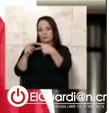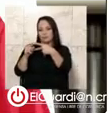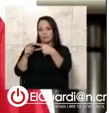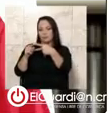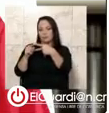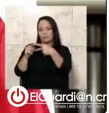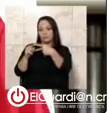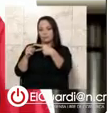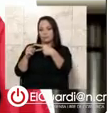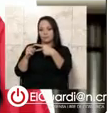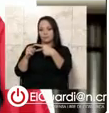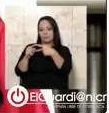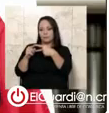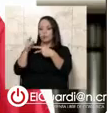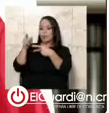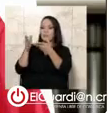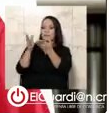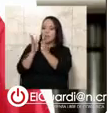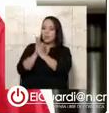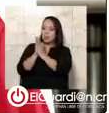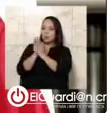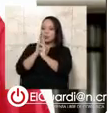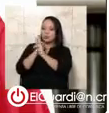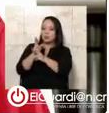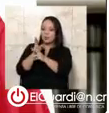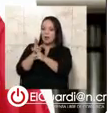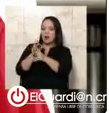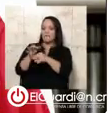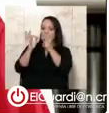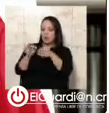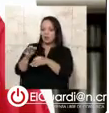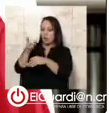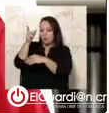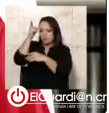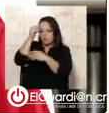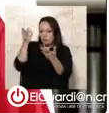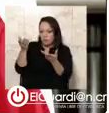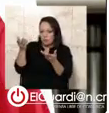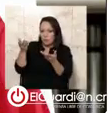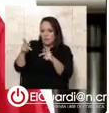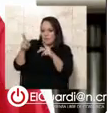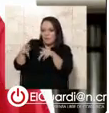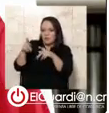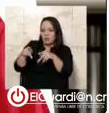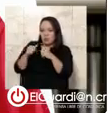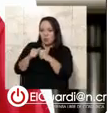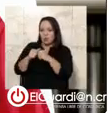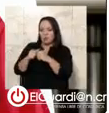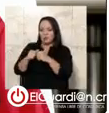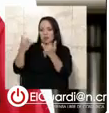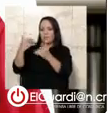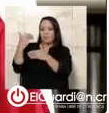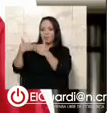usted está pidiendo una respuesta a la afirmación absurda de personas que están bajo un